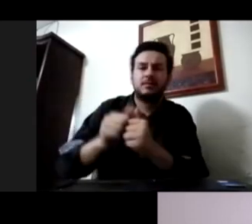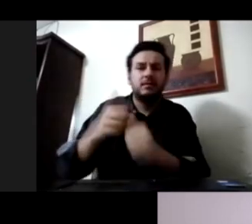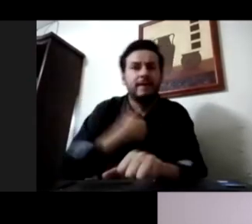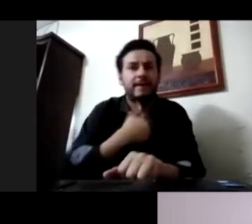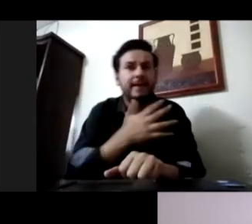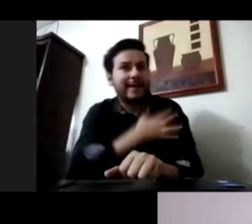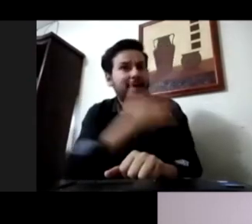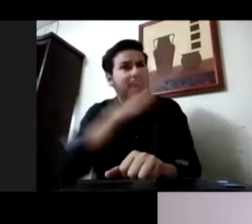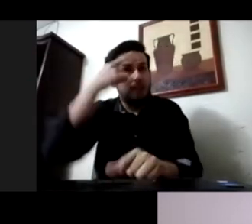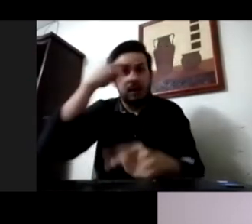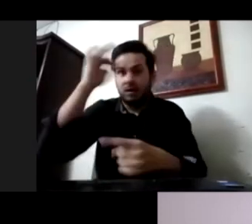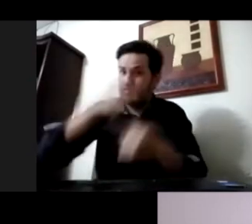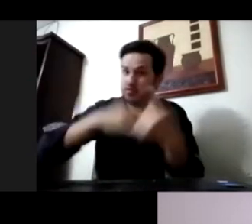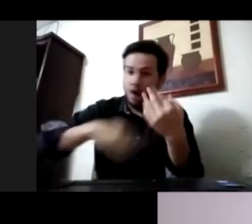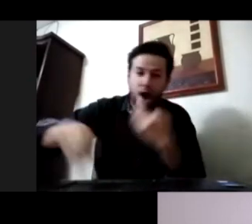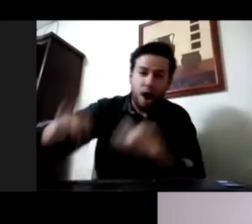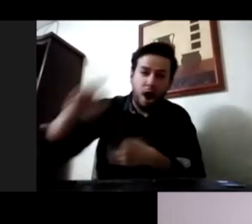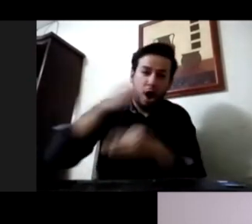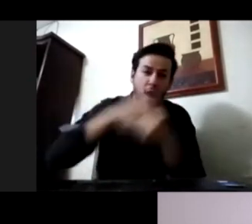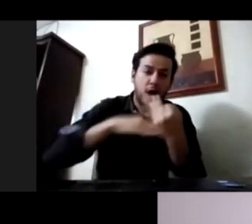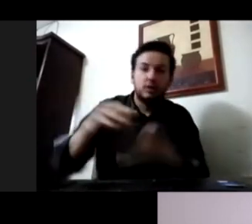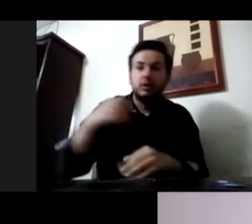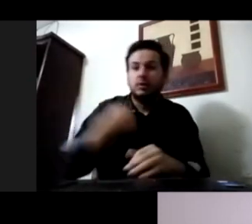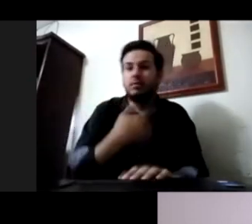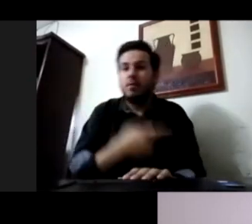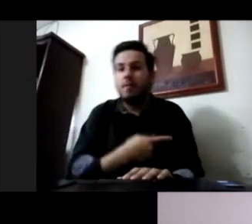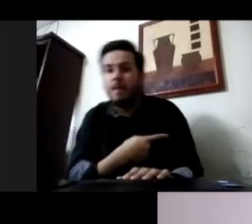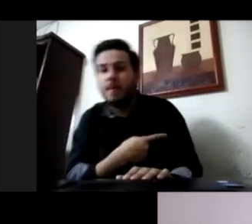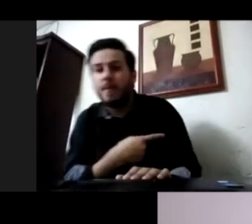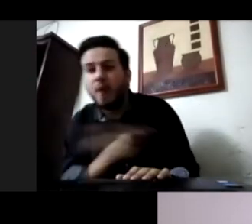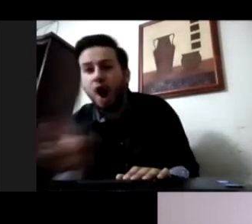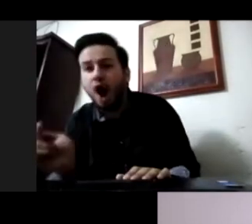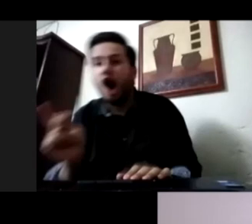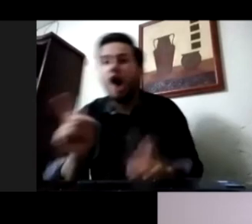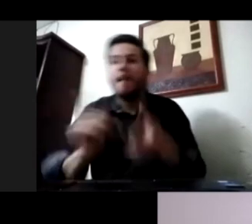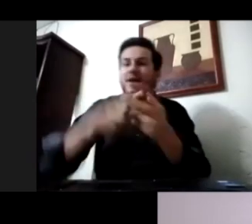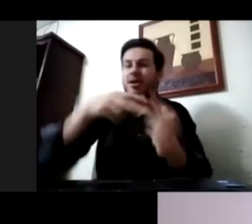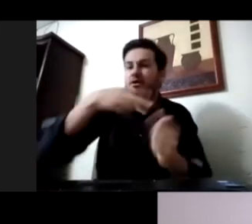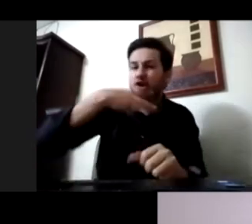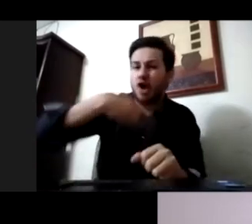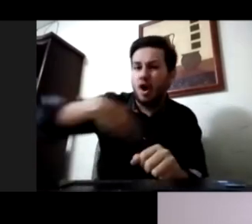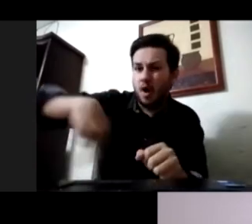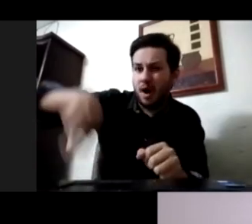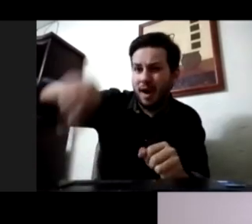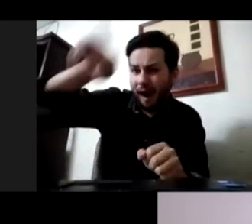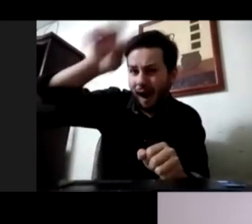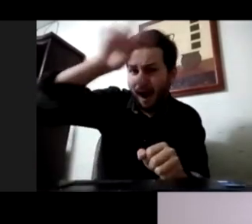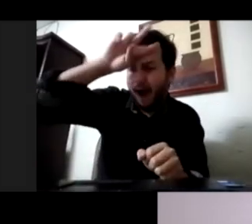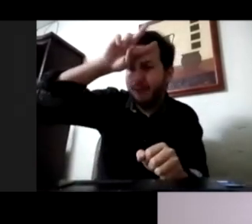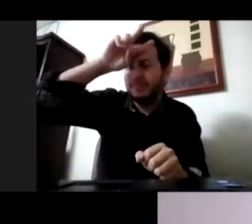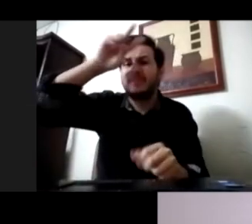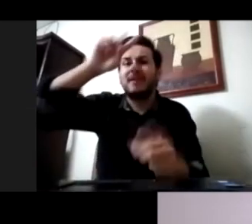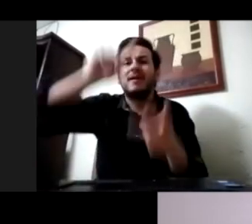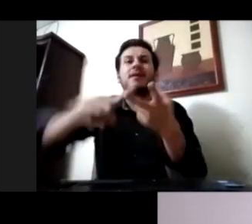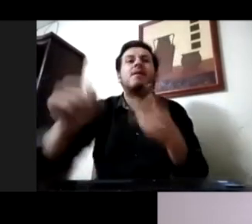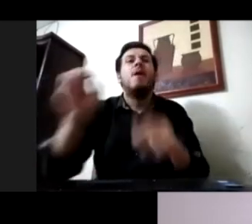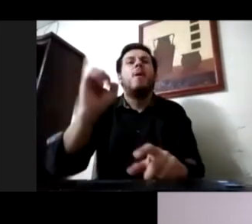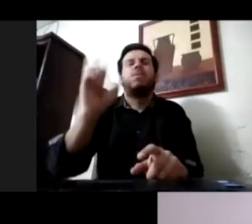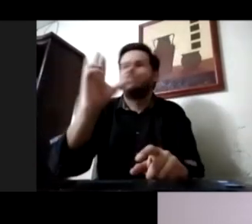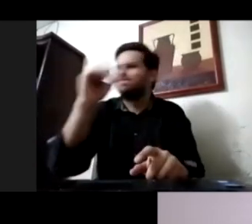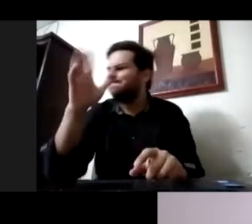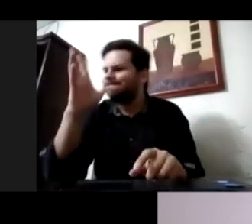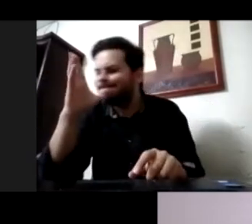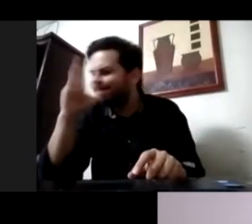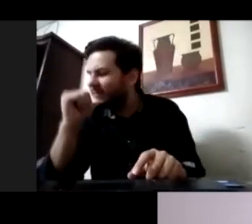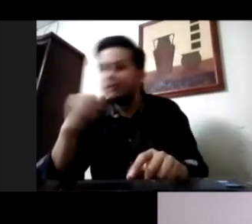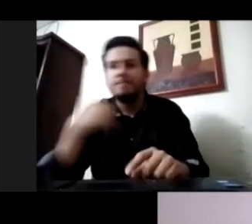todos, nos hace más pobres, nos hace más ignorantes, nos hace incapaces de percibir el valor de